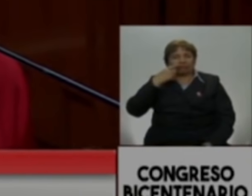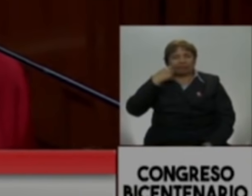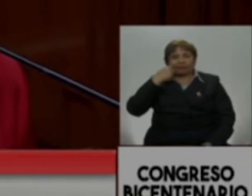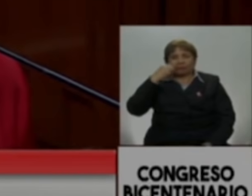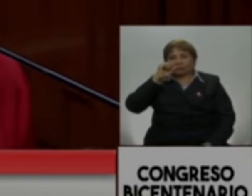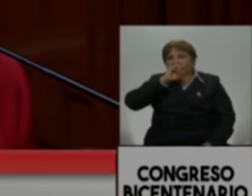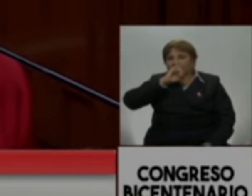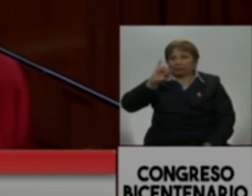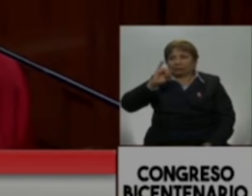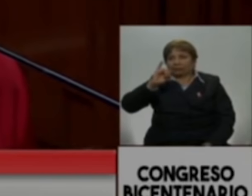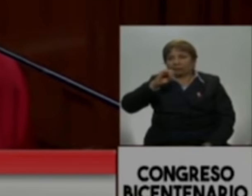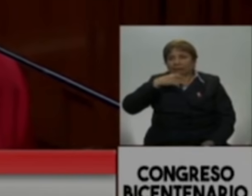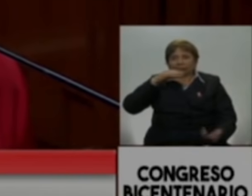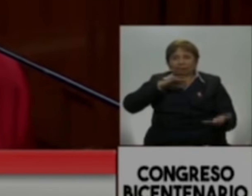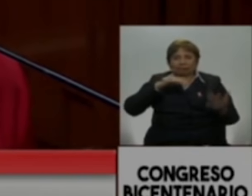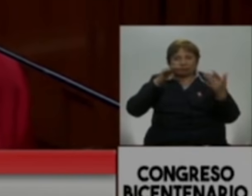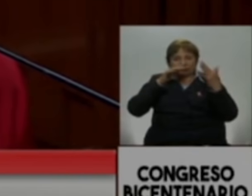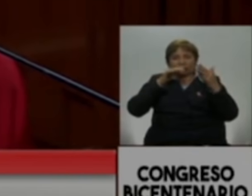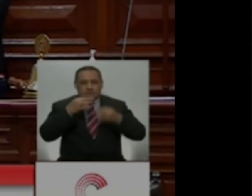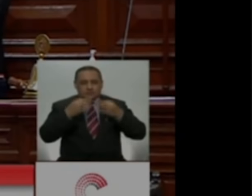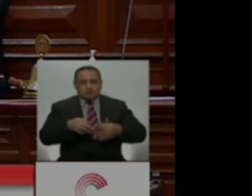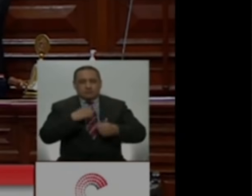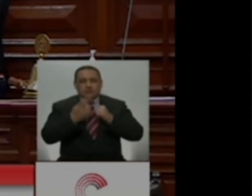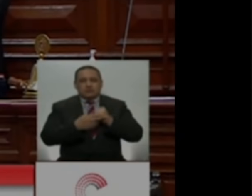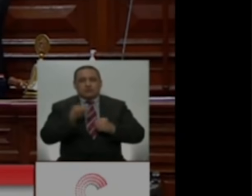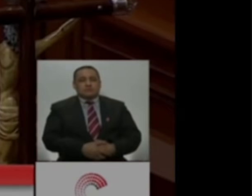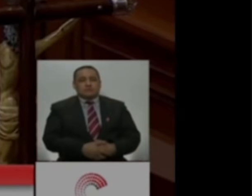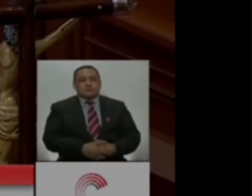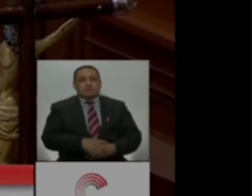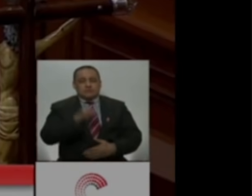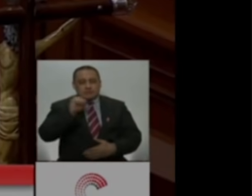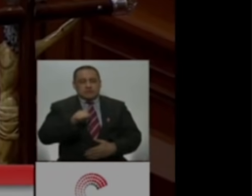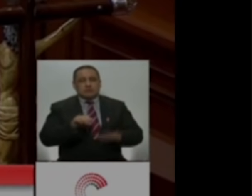izquierdas que perecieron en su lucha por un perú libre